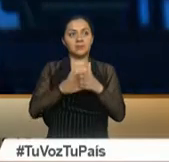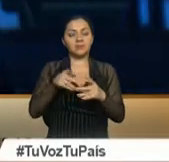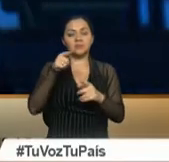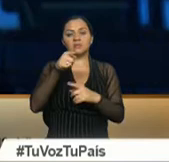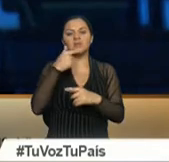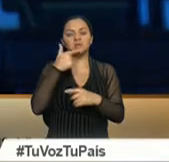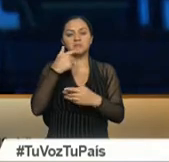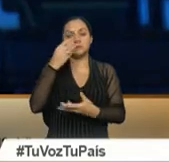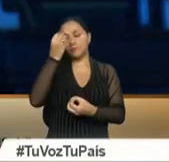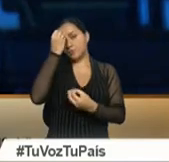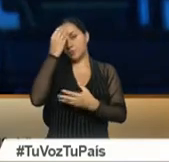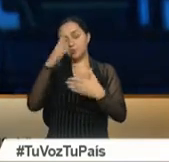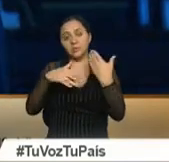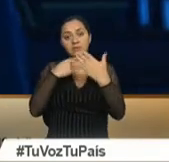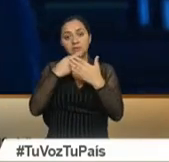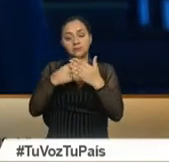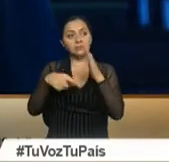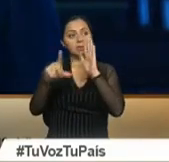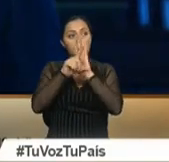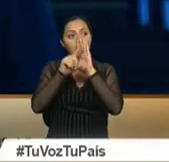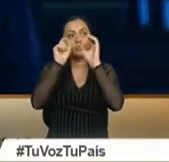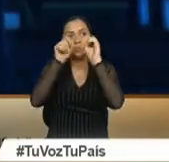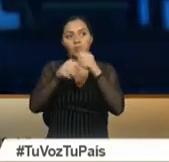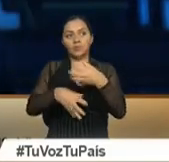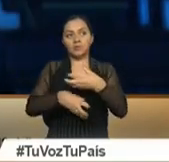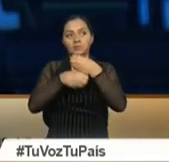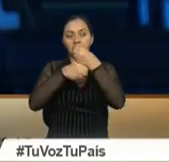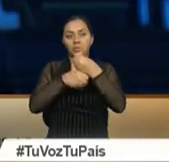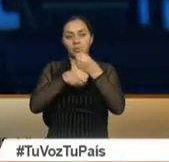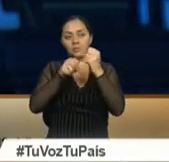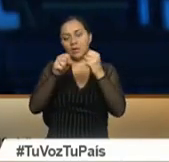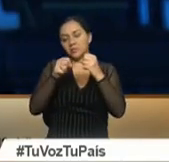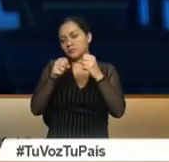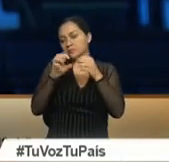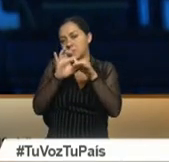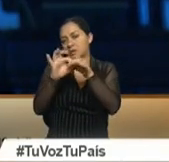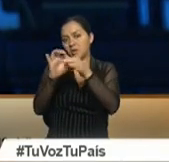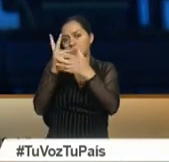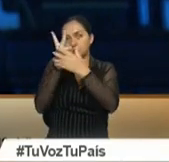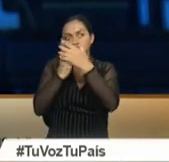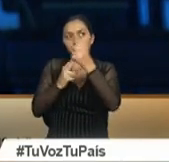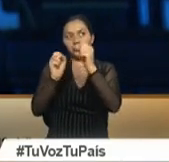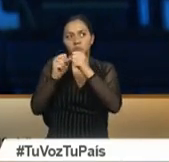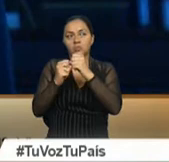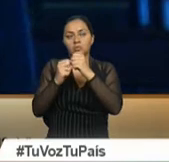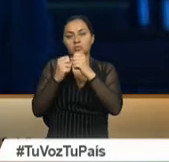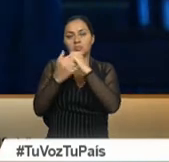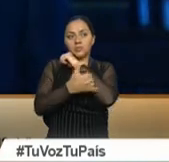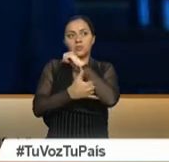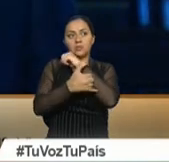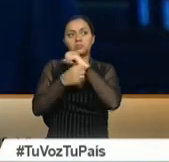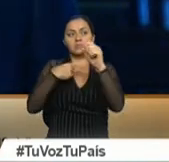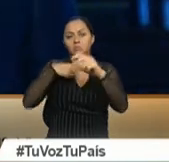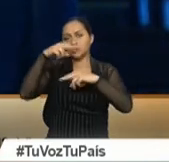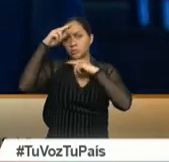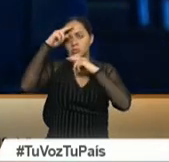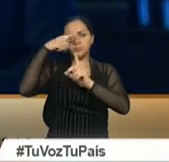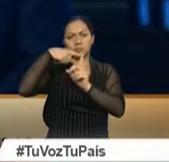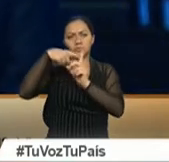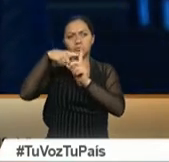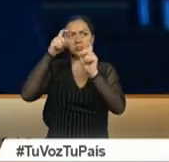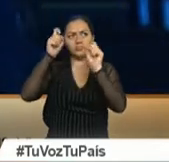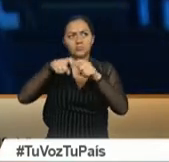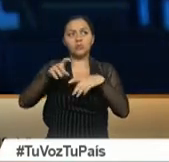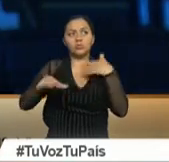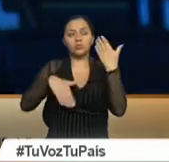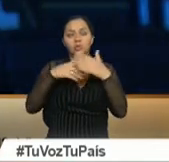del informe, destacó que esta normativa otorgará seguridad jurídica mutua para ambas naciones. Será pues una noticia positiva el hecho de que